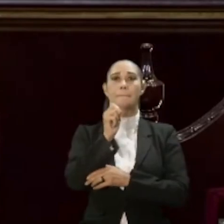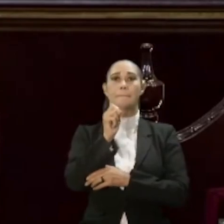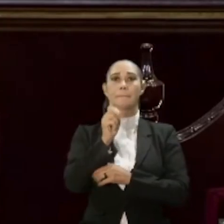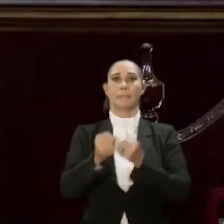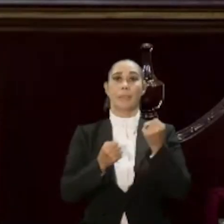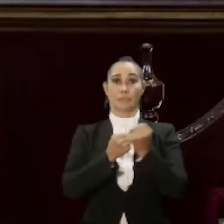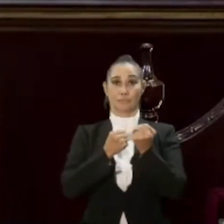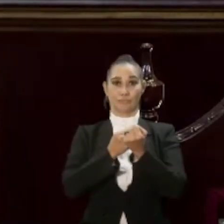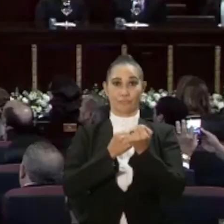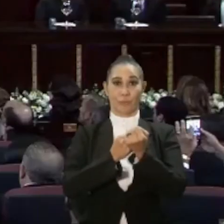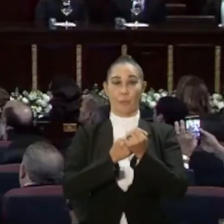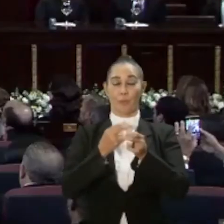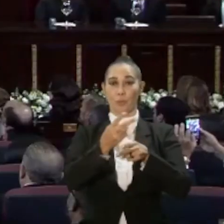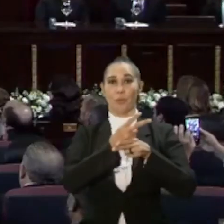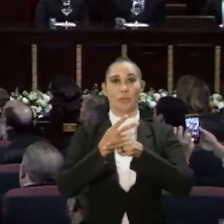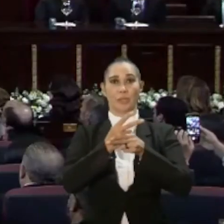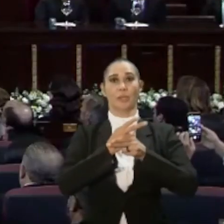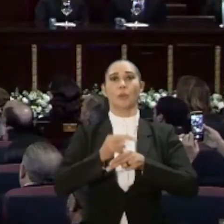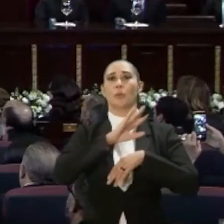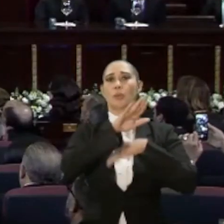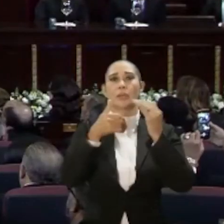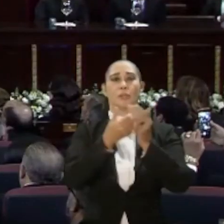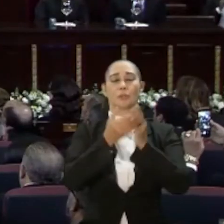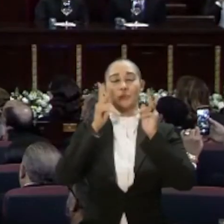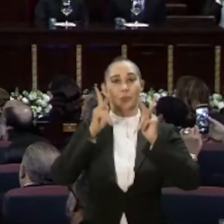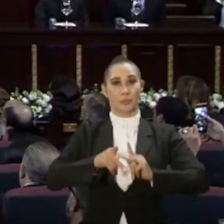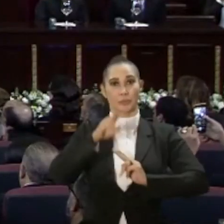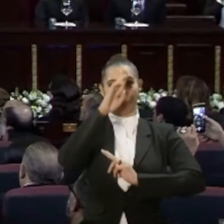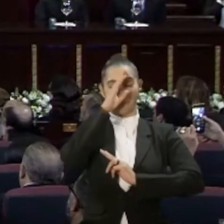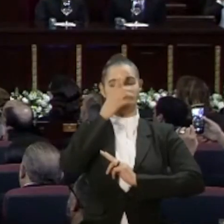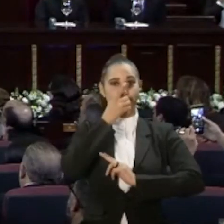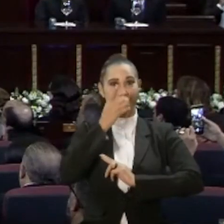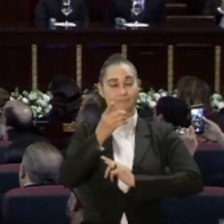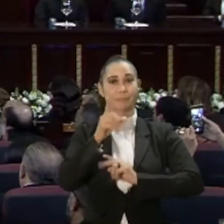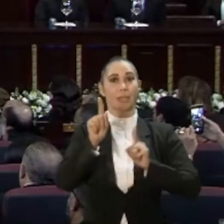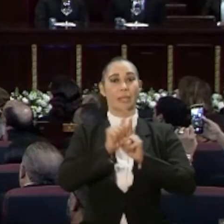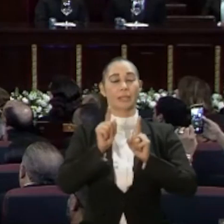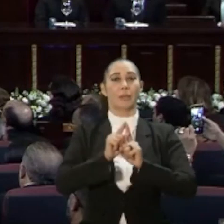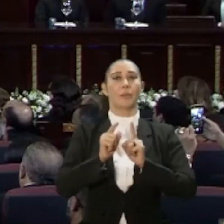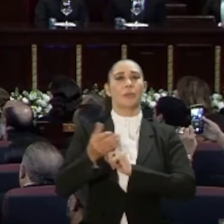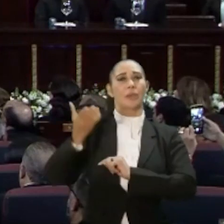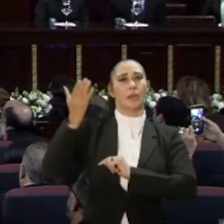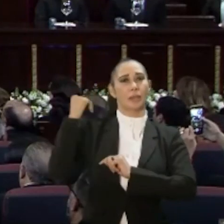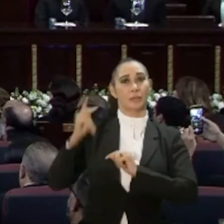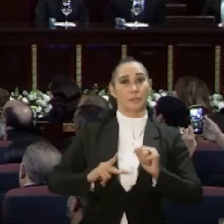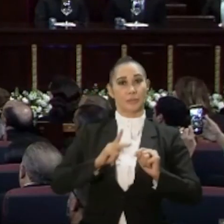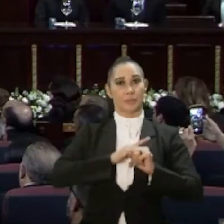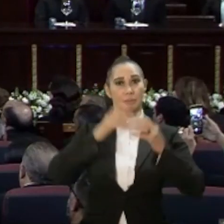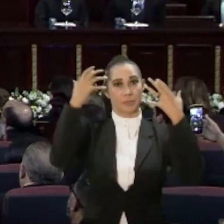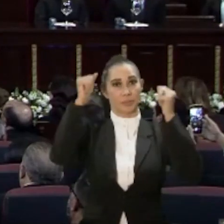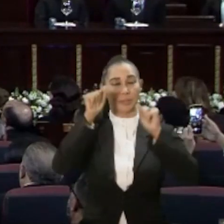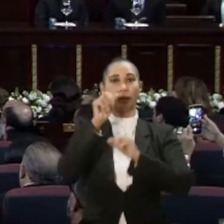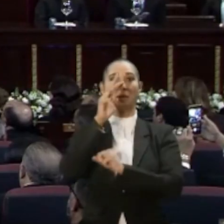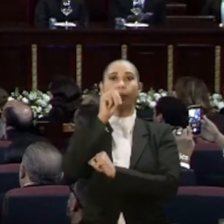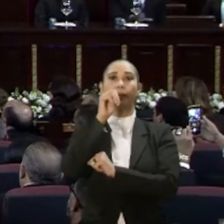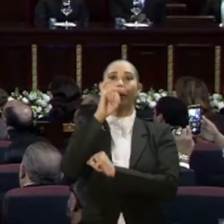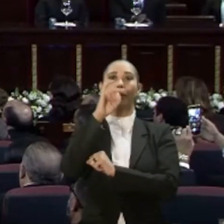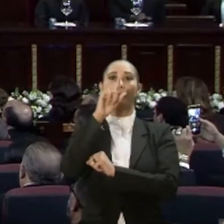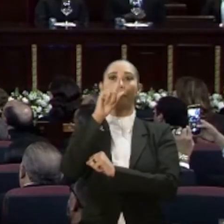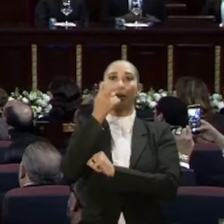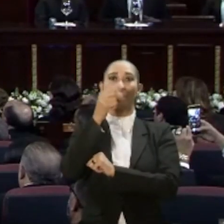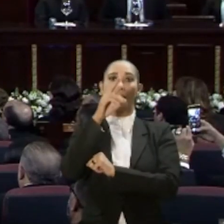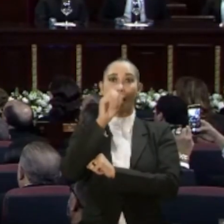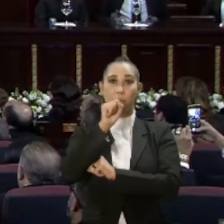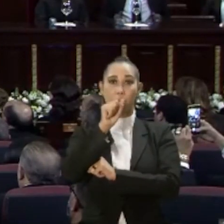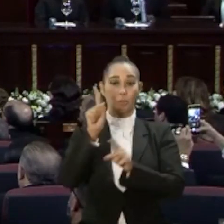pueblo, excelentísima señora Milagros Ortiz Bosch, ex vicepresidenta de la República, y a mi madre